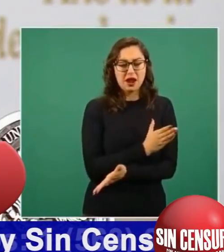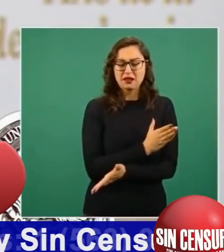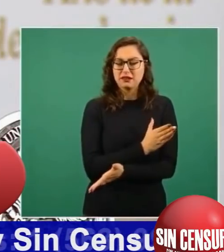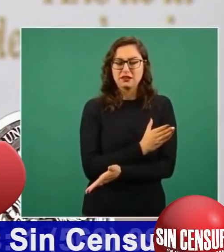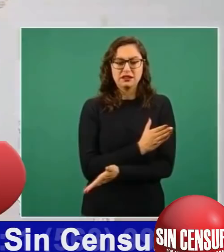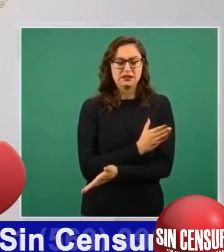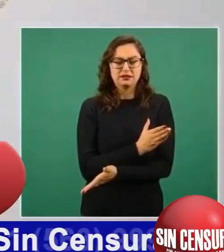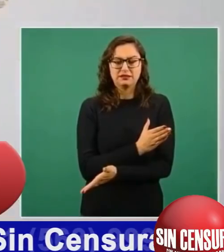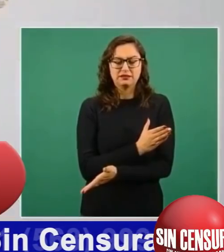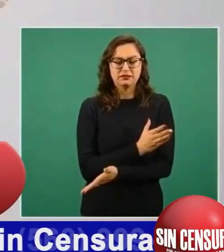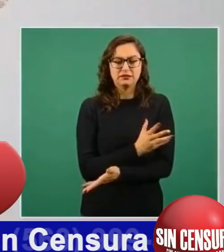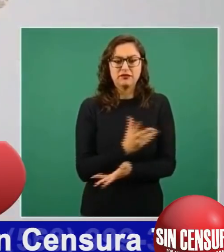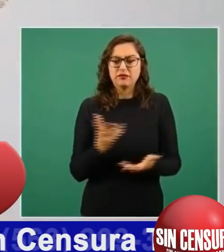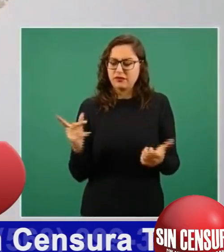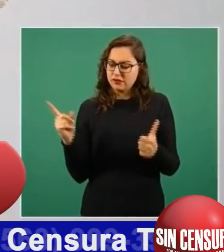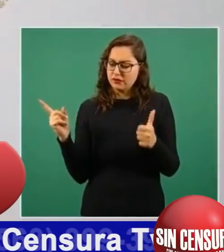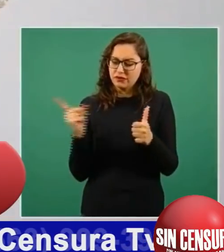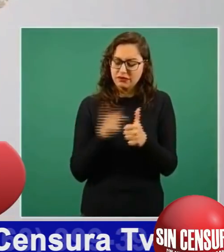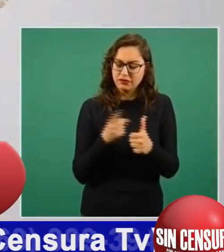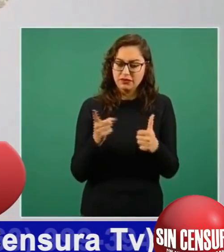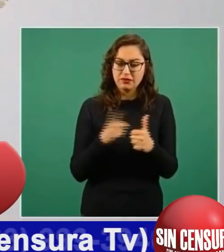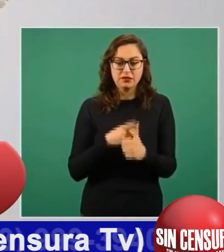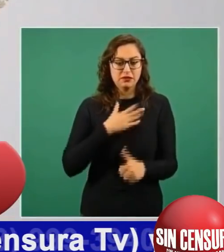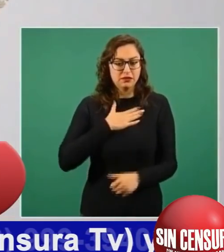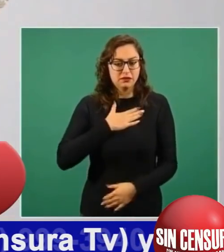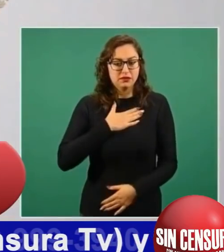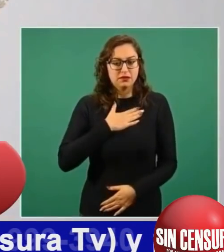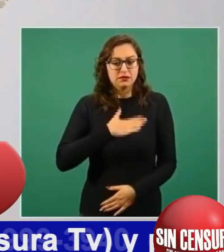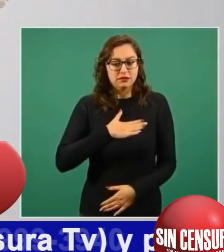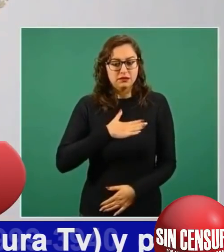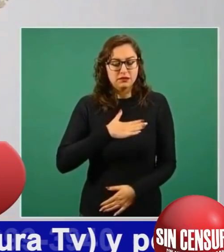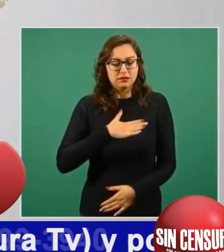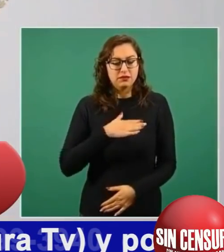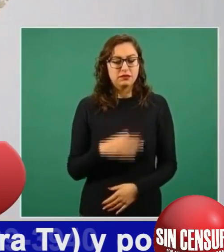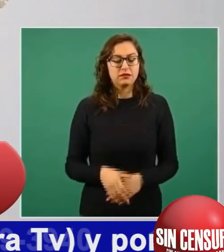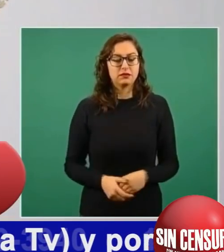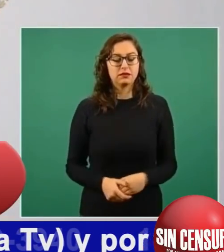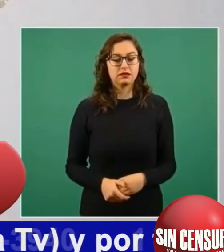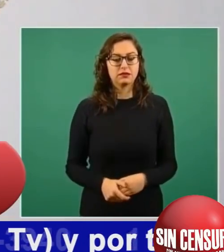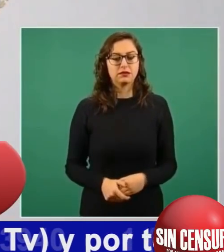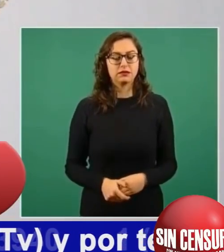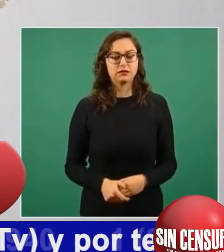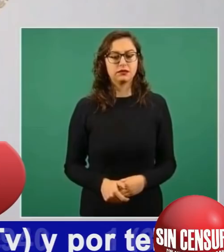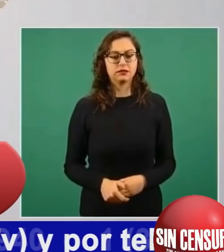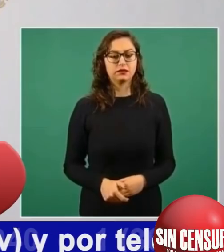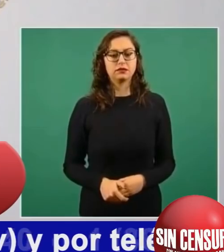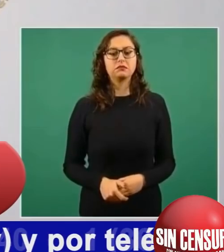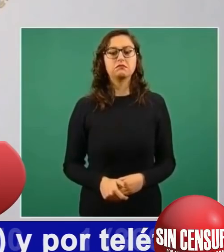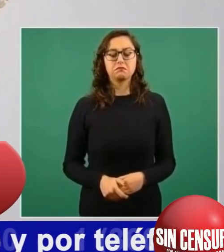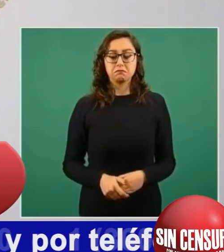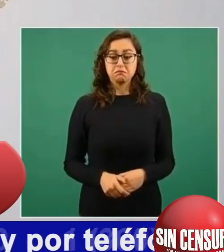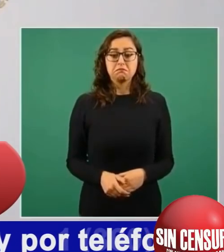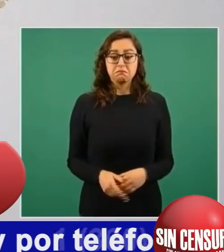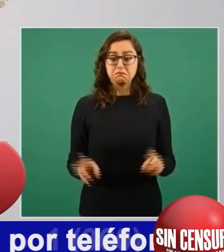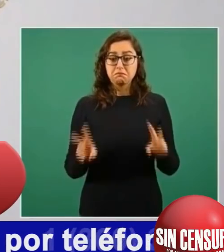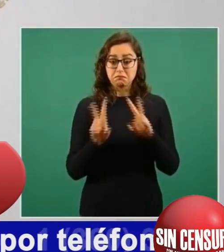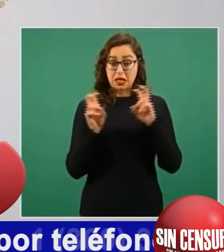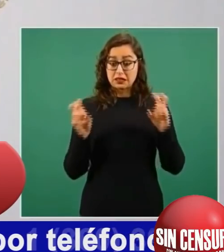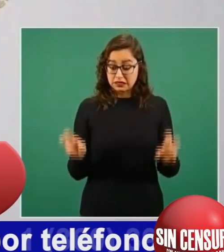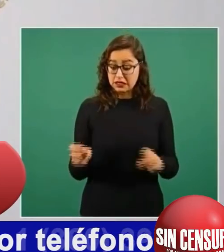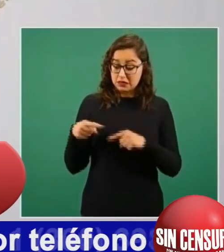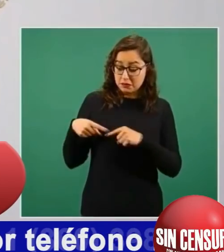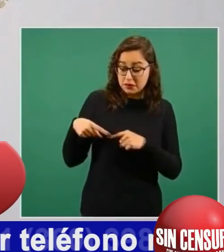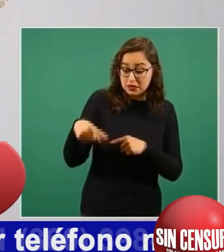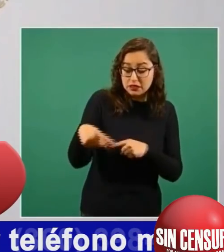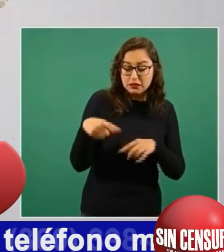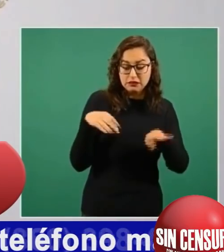donde prevalezca la justicia. Entonces, en eso estamos. Qué bien que tocaste el tema de la